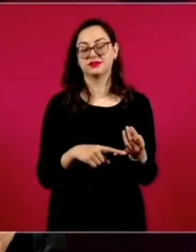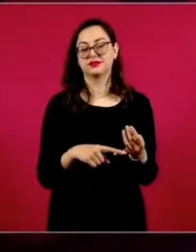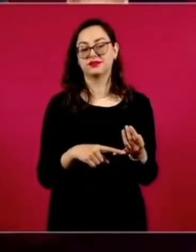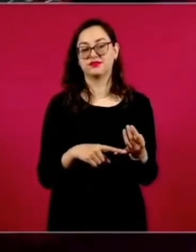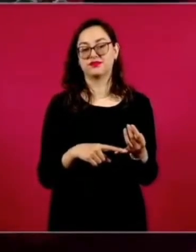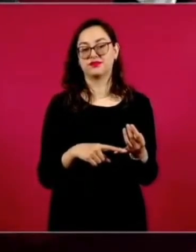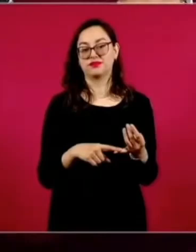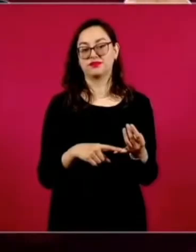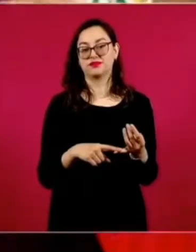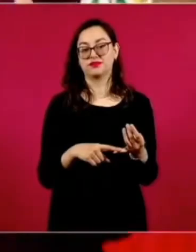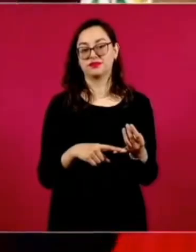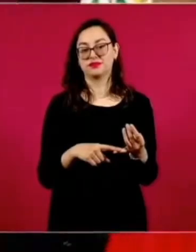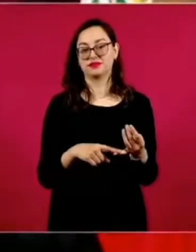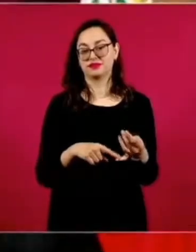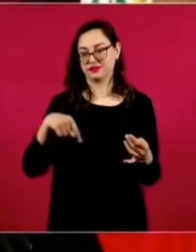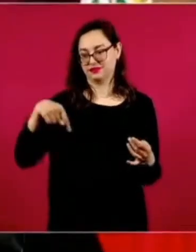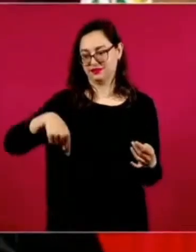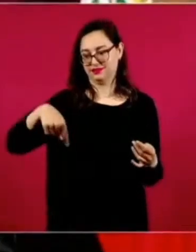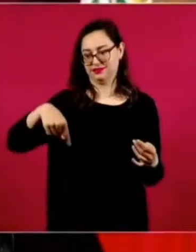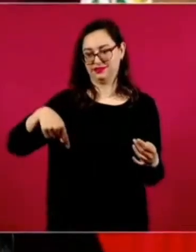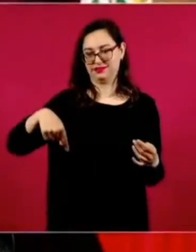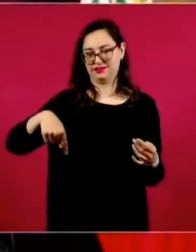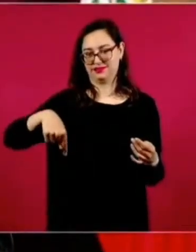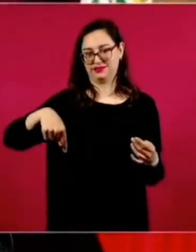que venían aquí al Palacio,